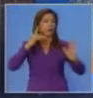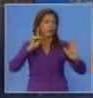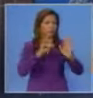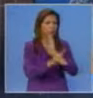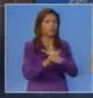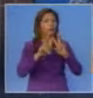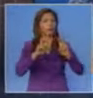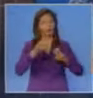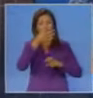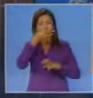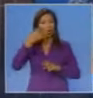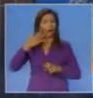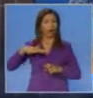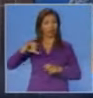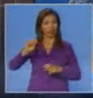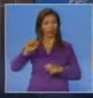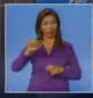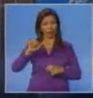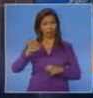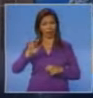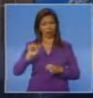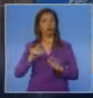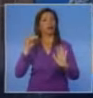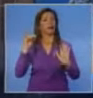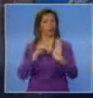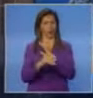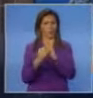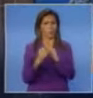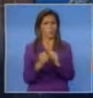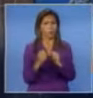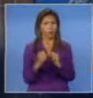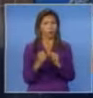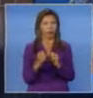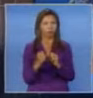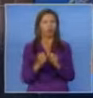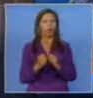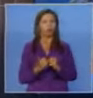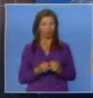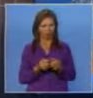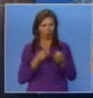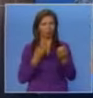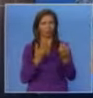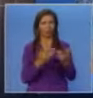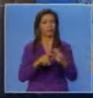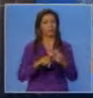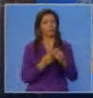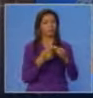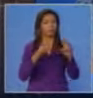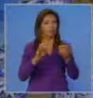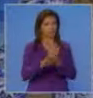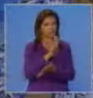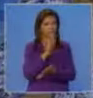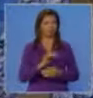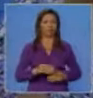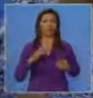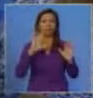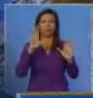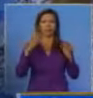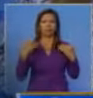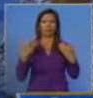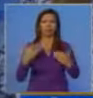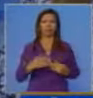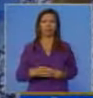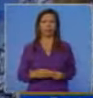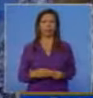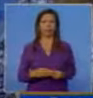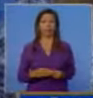caso Sarayacu, Clever Jiménez. Ya mismo se la damos a conocer, pues empezamos este noticiero con el tema de las clases. Así es,